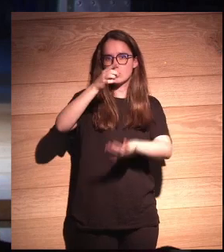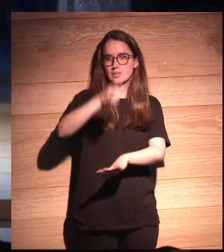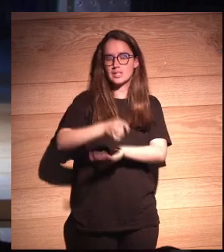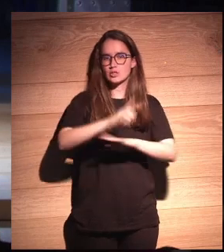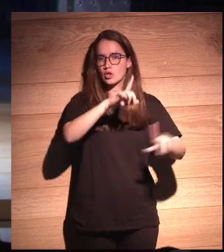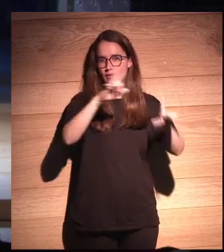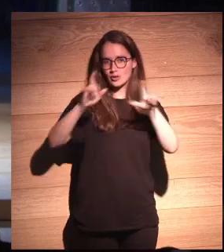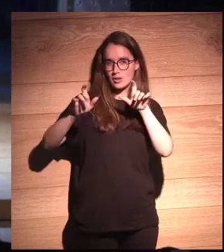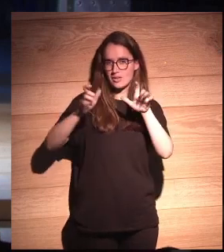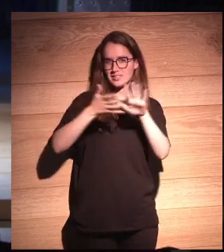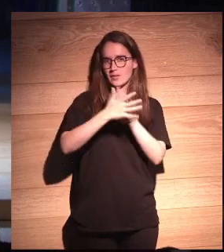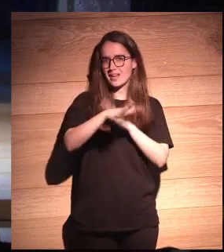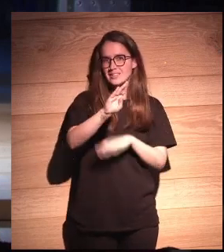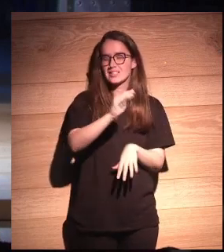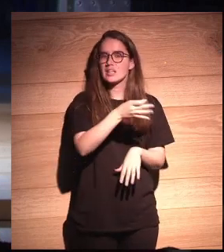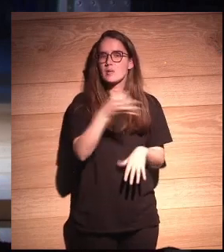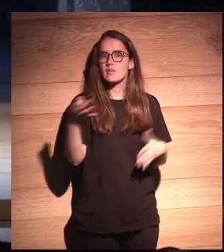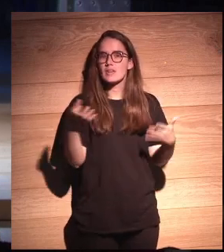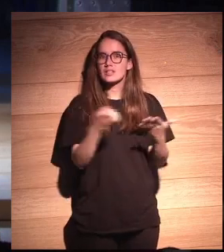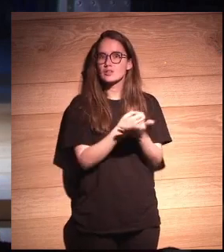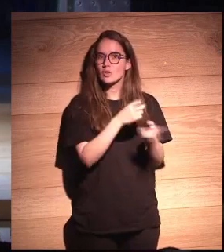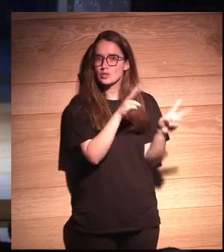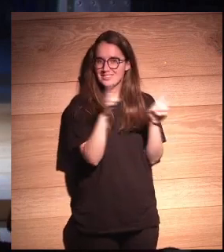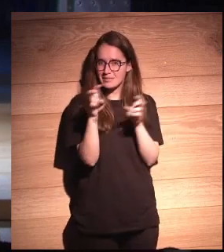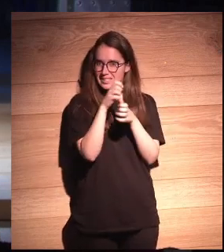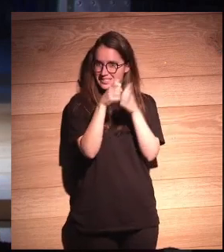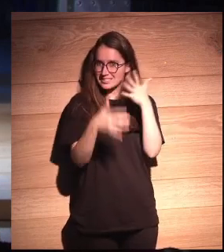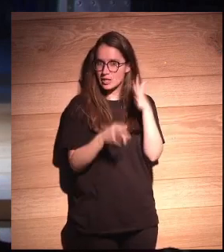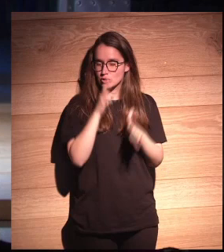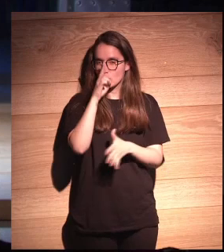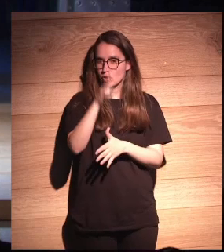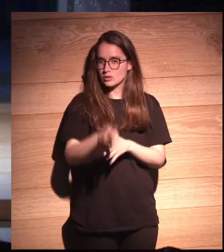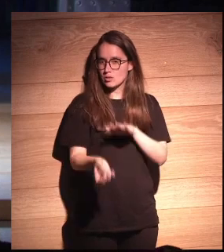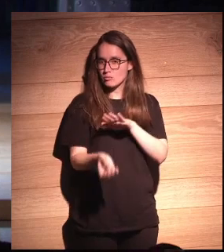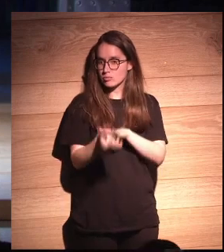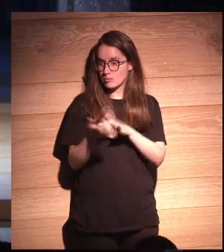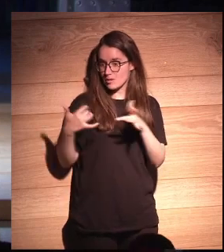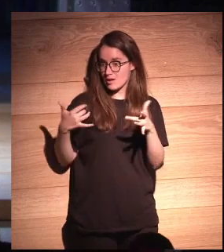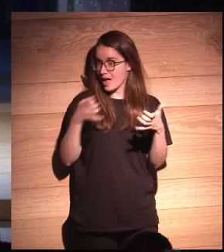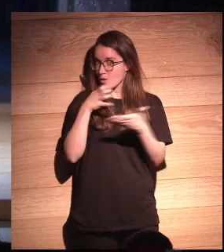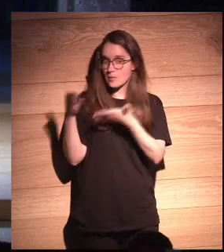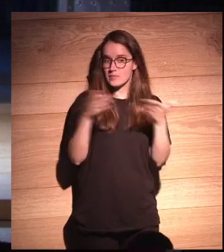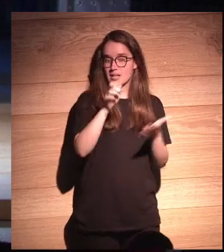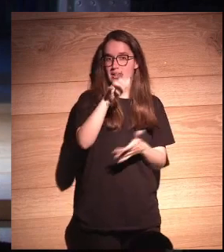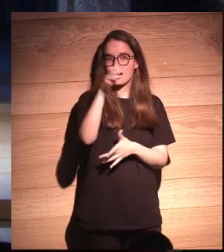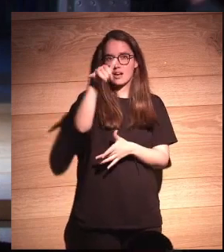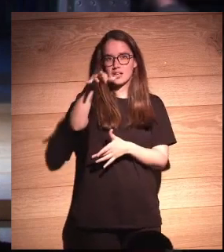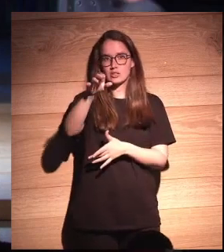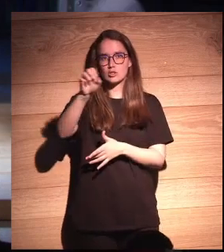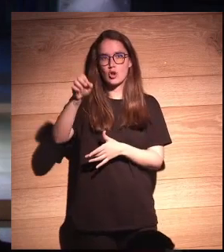de fotografía, con lo cual entienden perfectamente todos estos aspectos. Llevan 2 años con el estudio y aquí les tenemos, Alejandro Ronda y Miguel